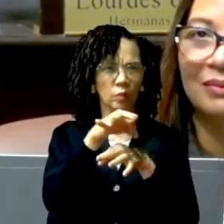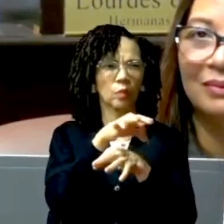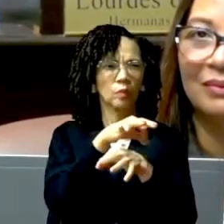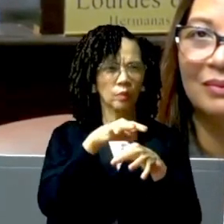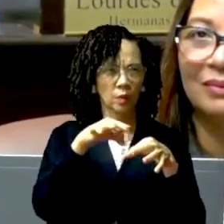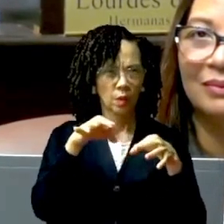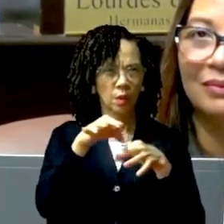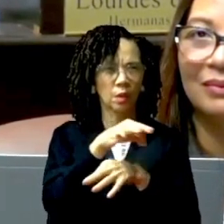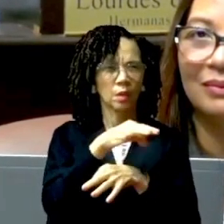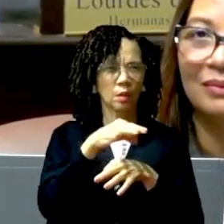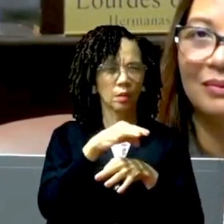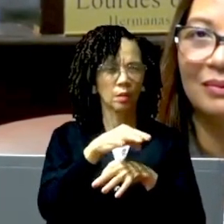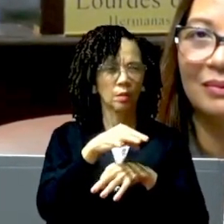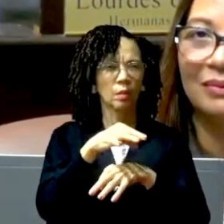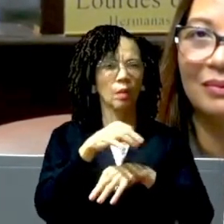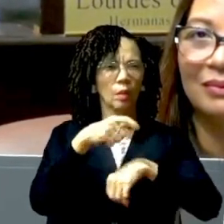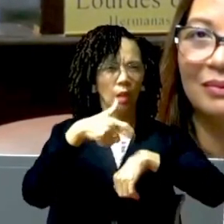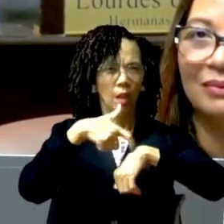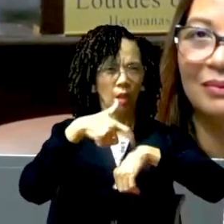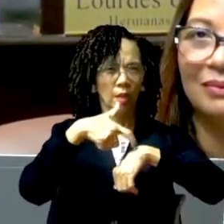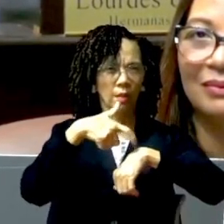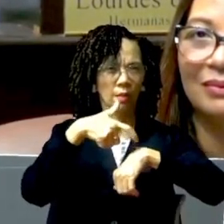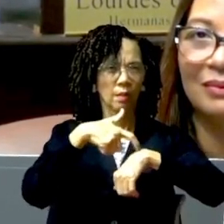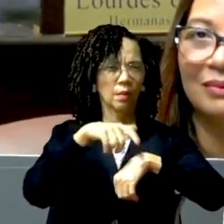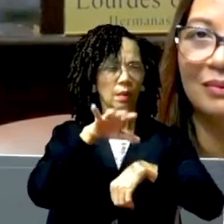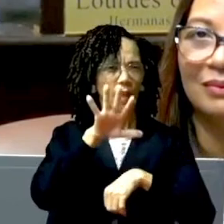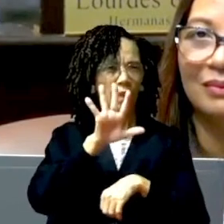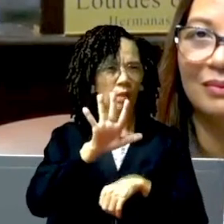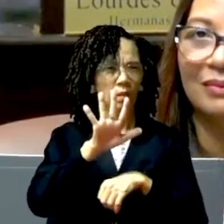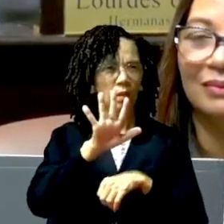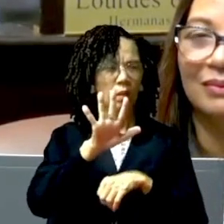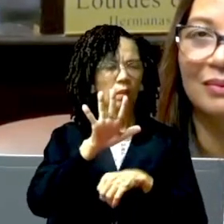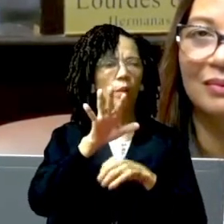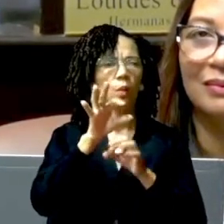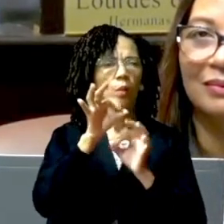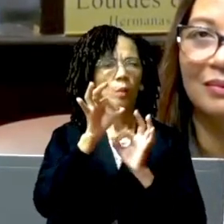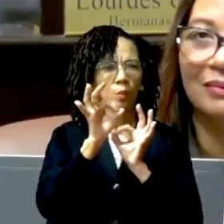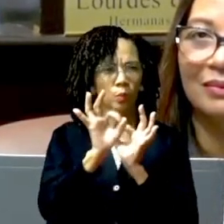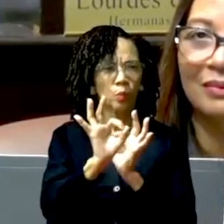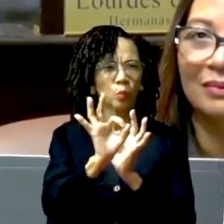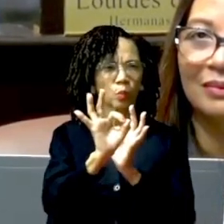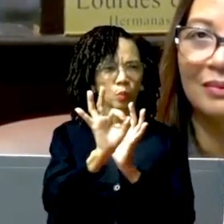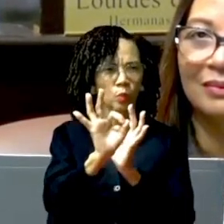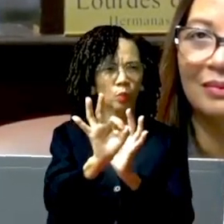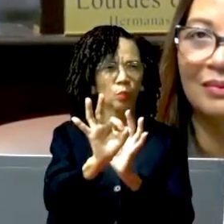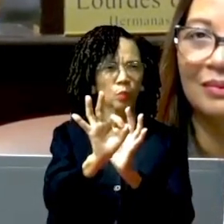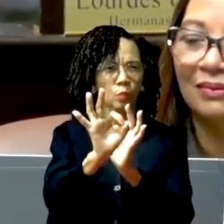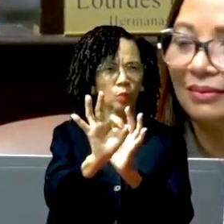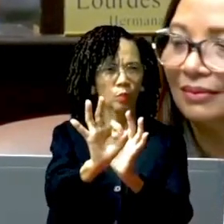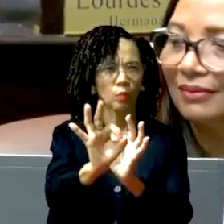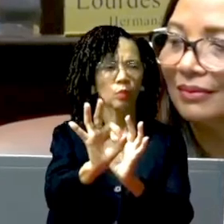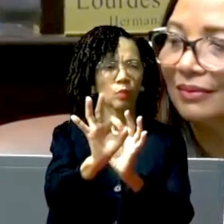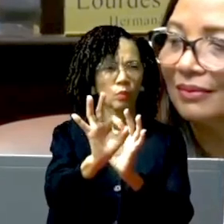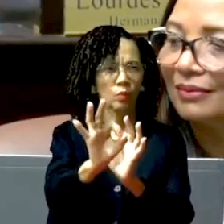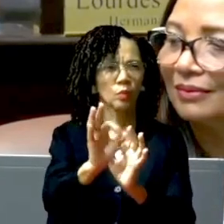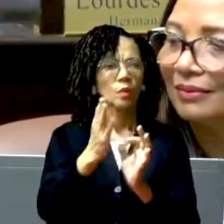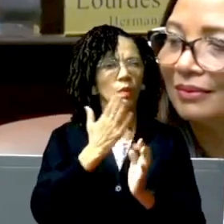las 5 de la tarde su sepultura en el cementerio.